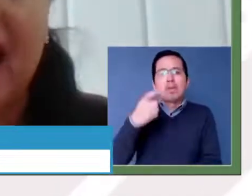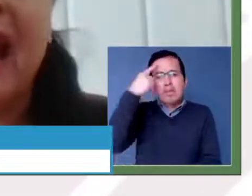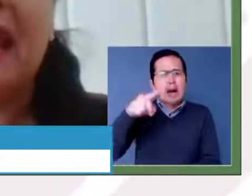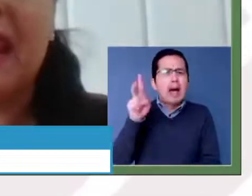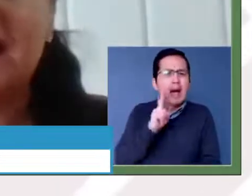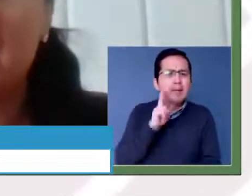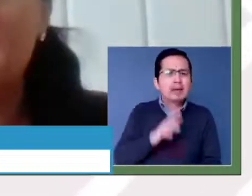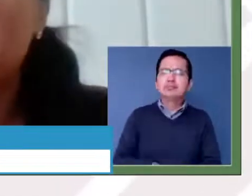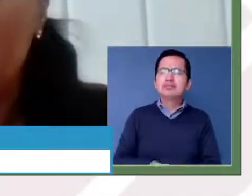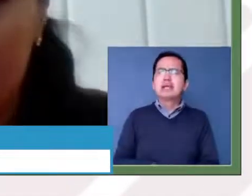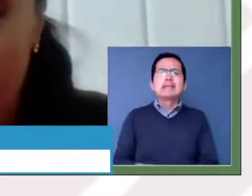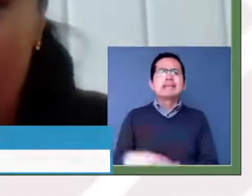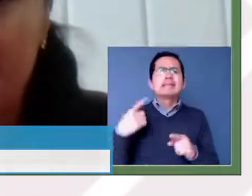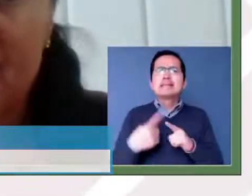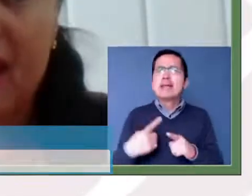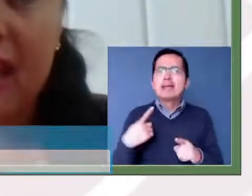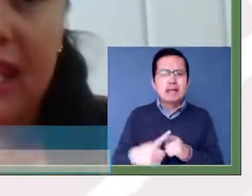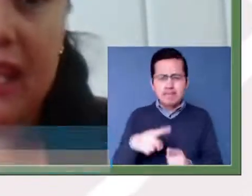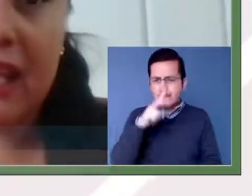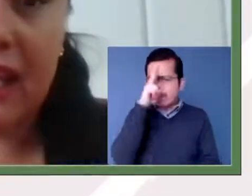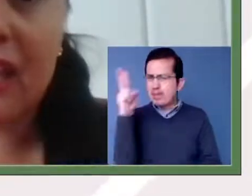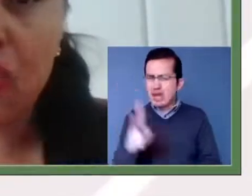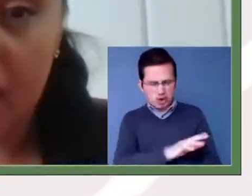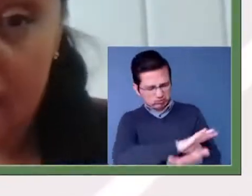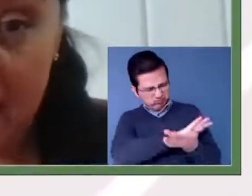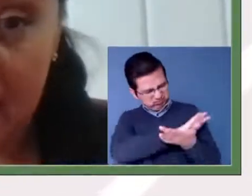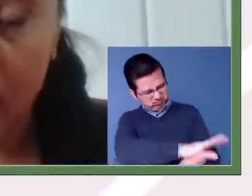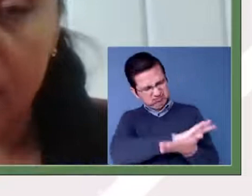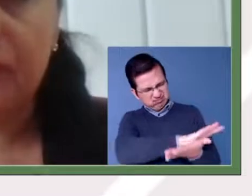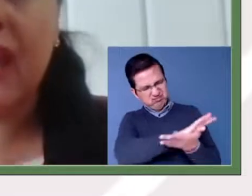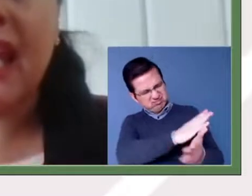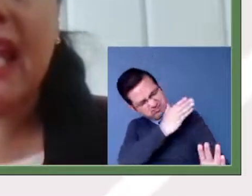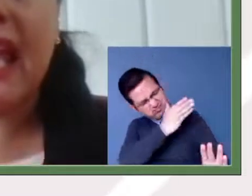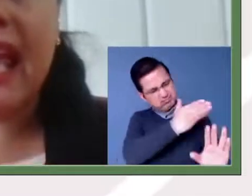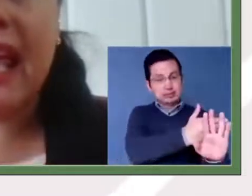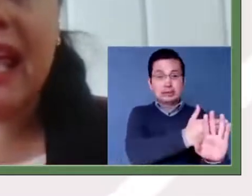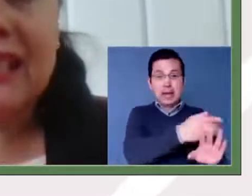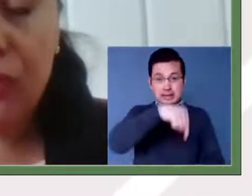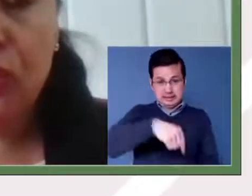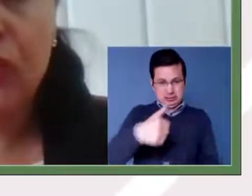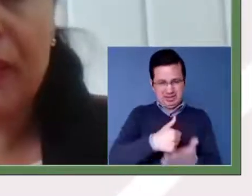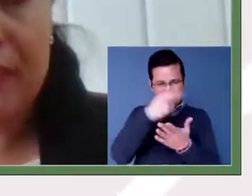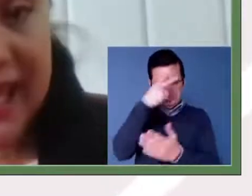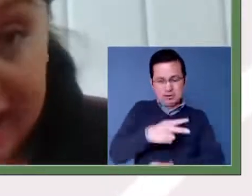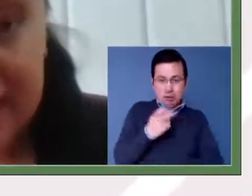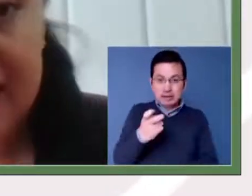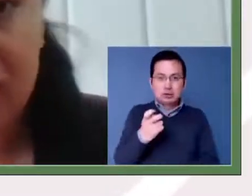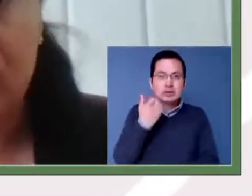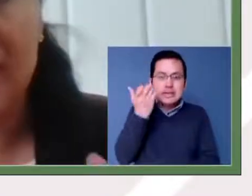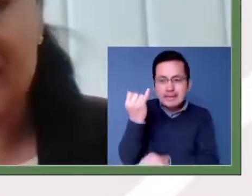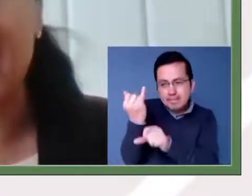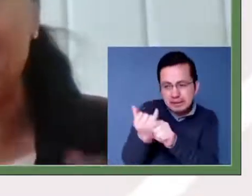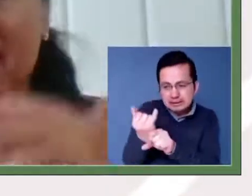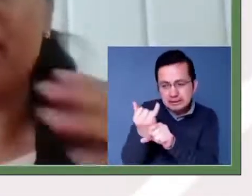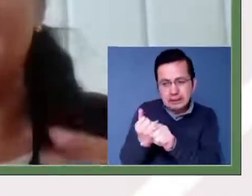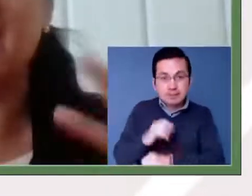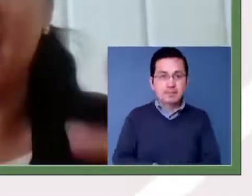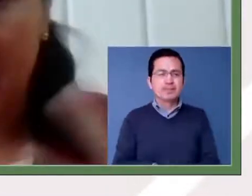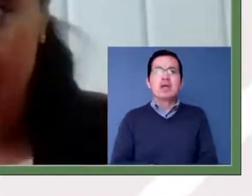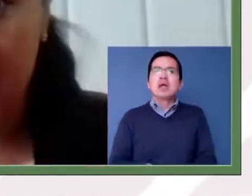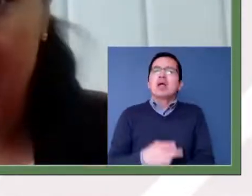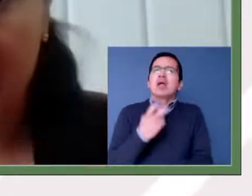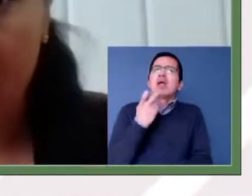probabilidad de ser discriminadas en la Ciudad de México. Ese fue un primer ejercicio precisamente